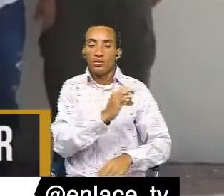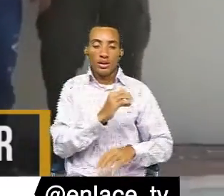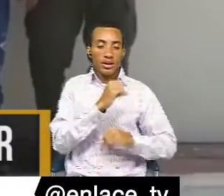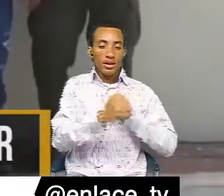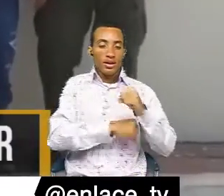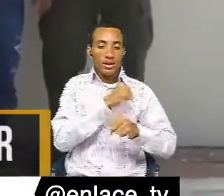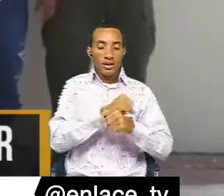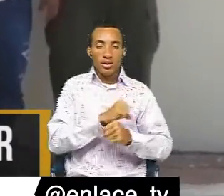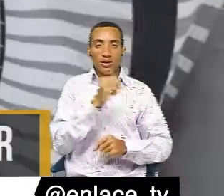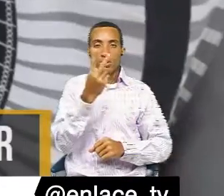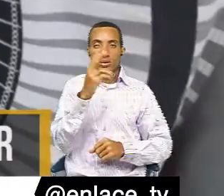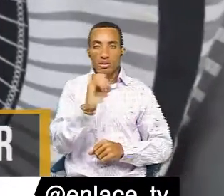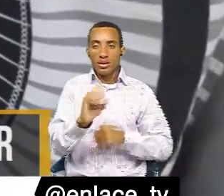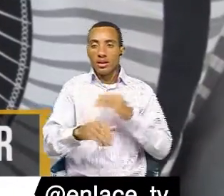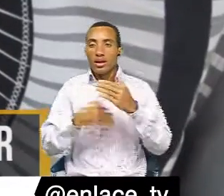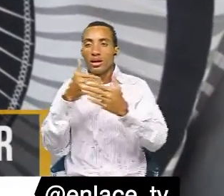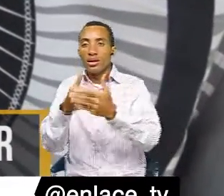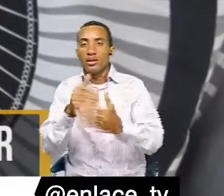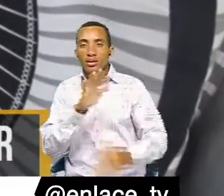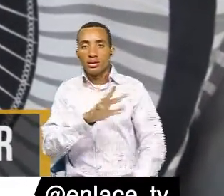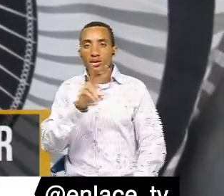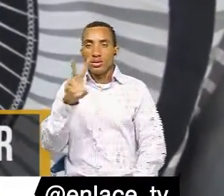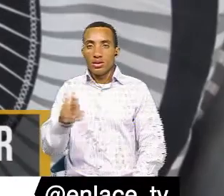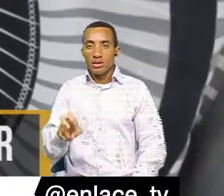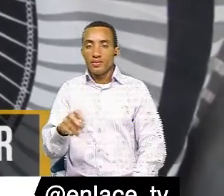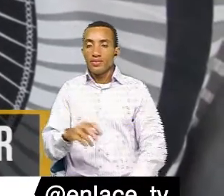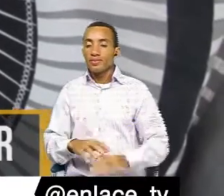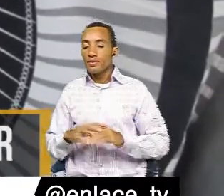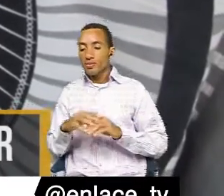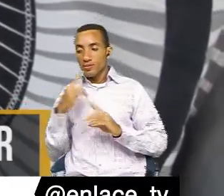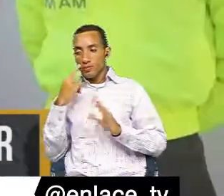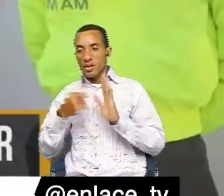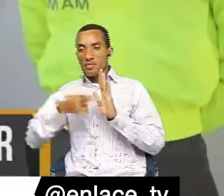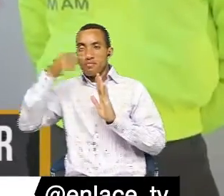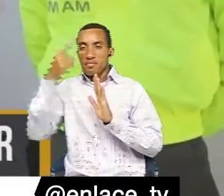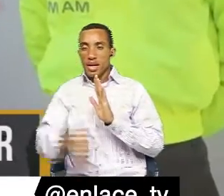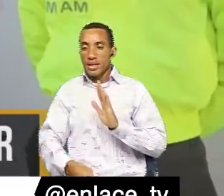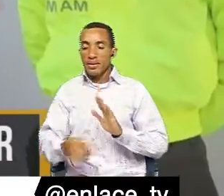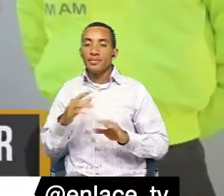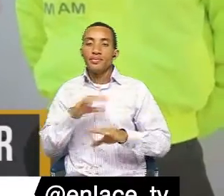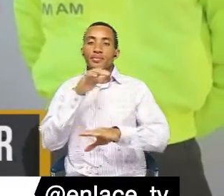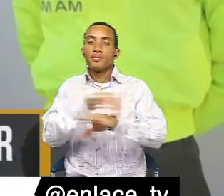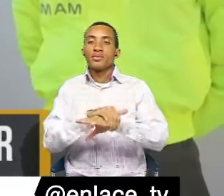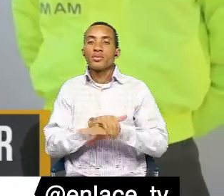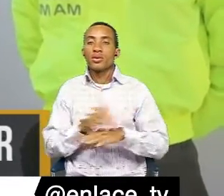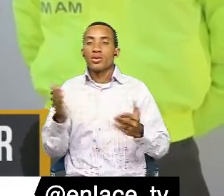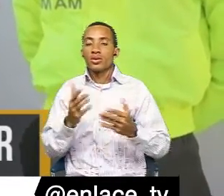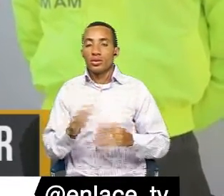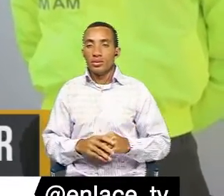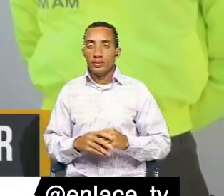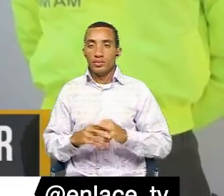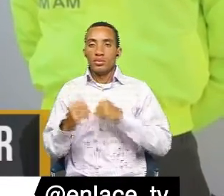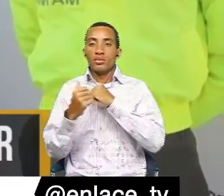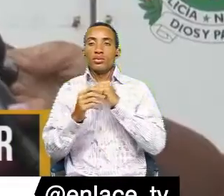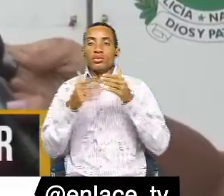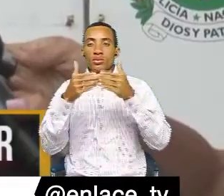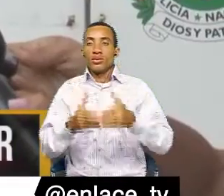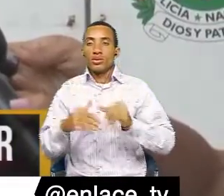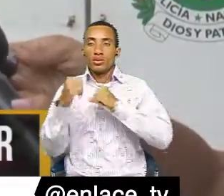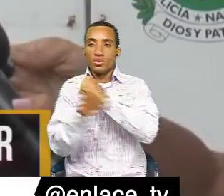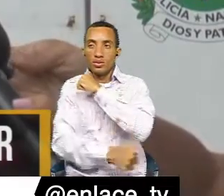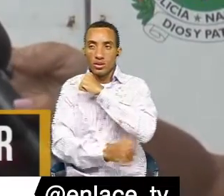y 57 años de edad, fueron realizadas por orden judicial mediante operativos en municipios como Puerto Boyacá y Barranca Bermeja. Con Fiscalía